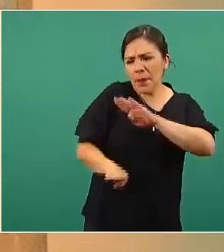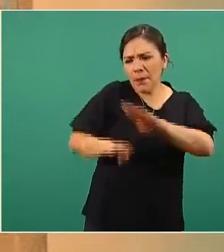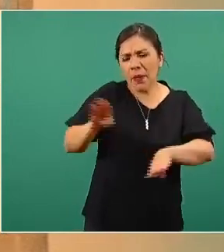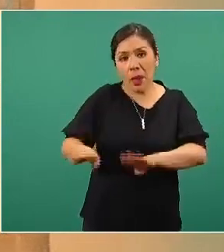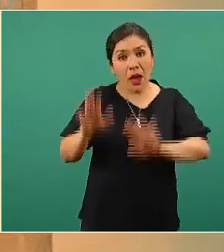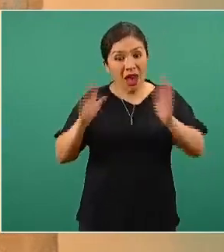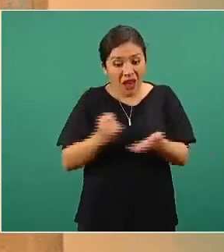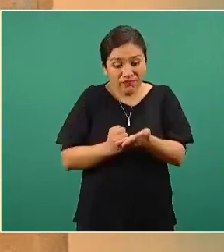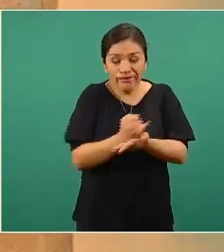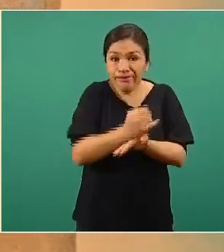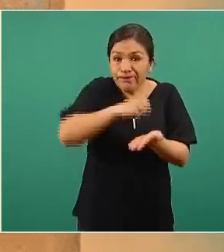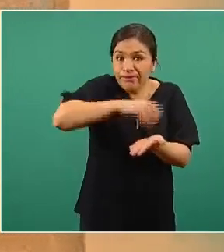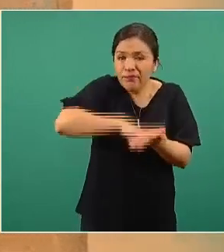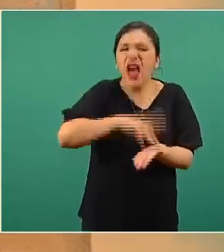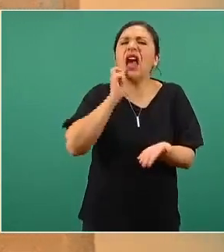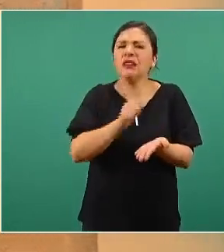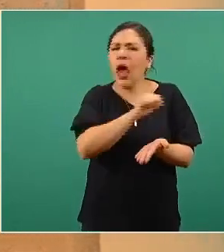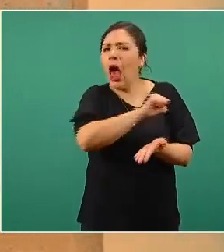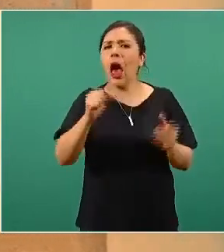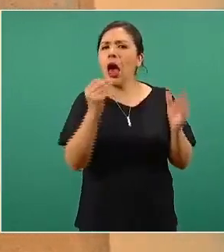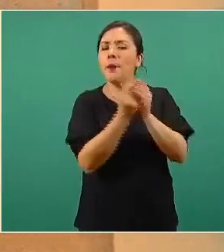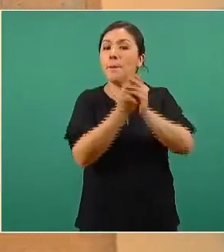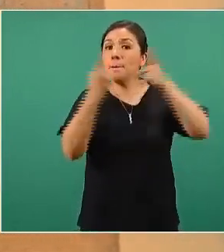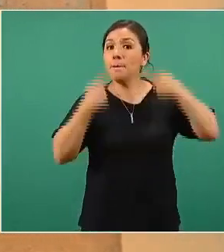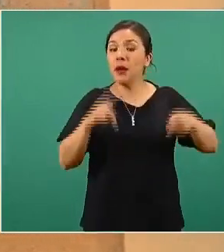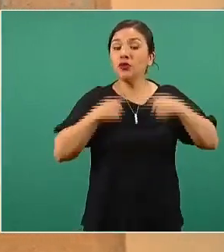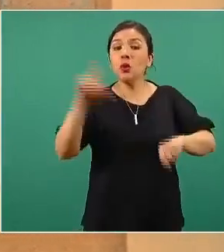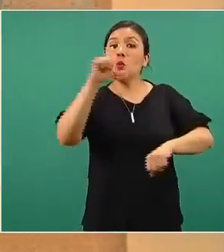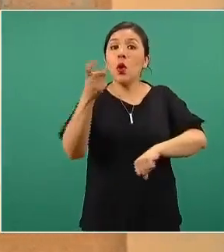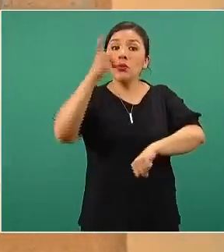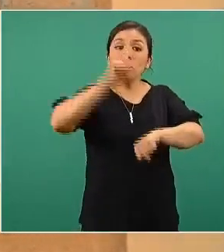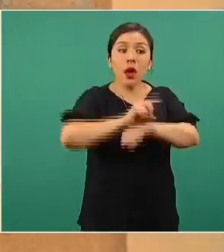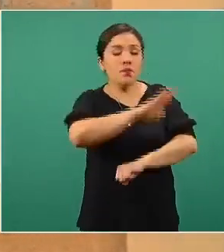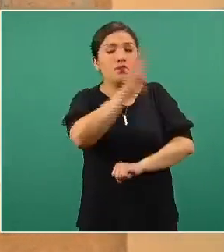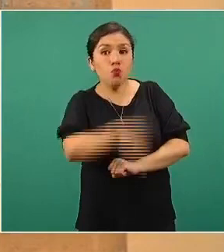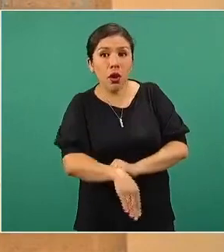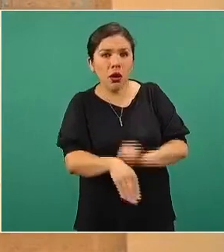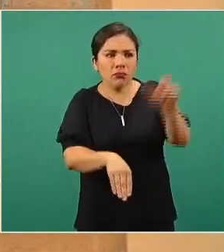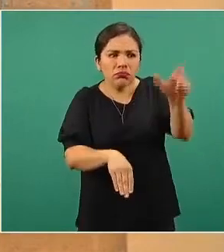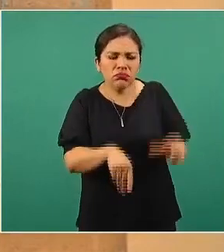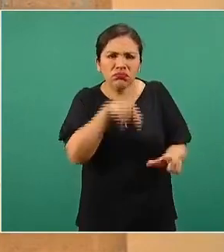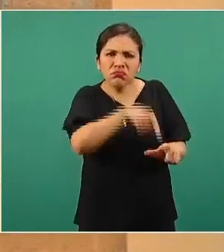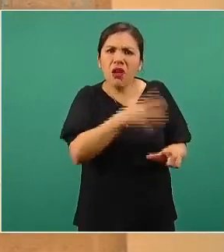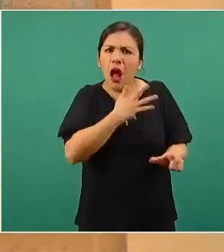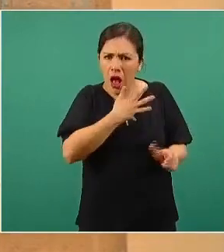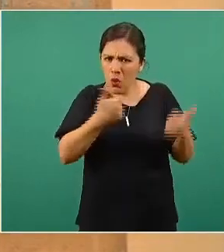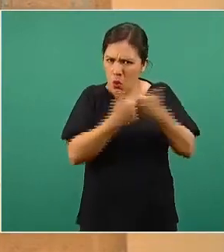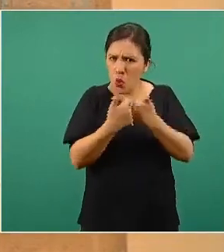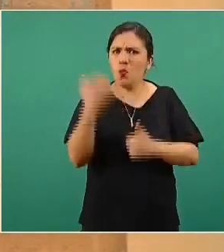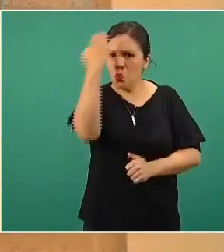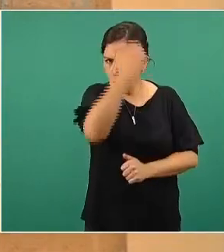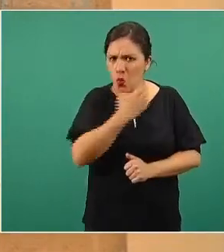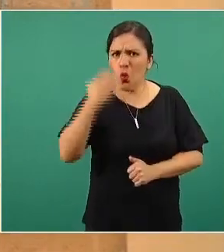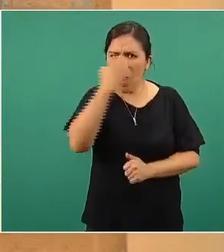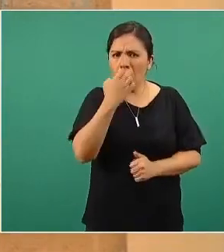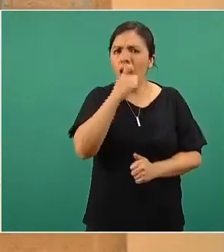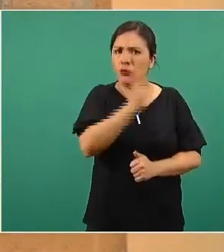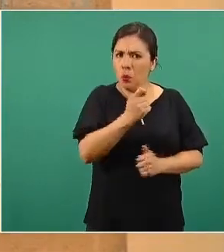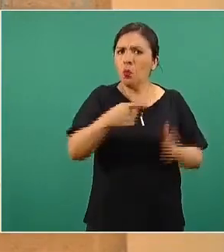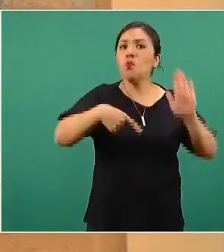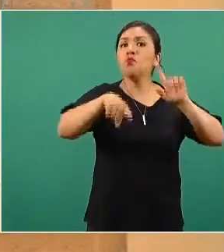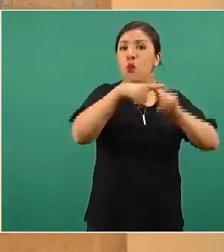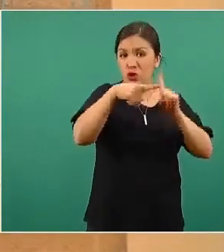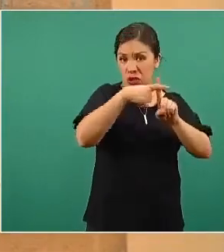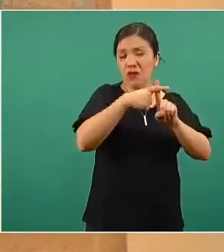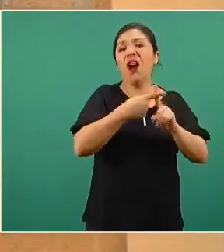confirmadas, son personas que al momento de fallecer contaban con una prueba positiva para